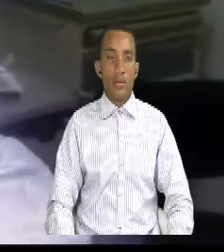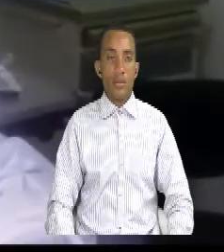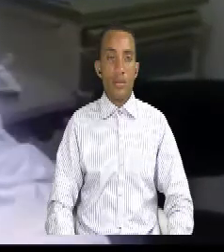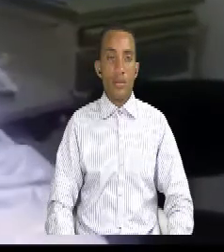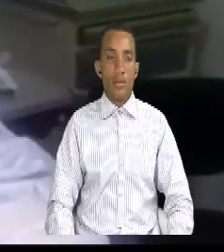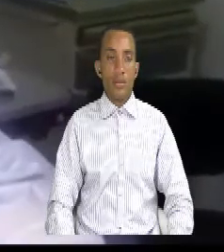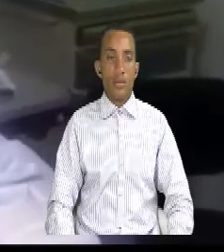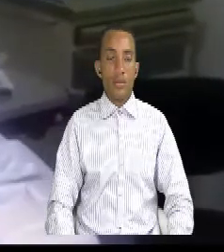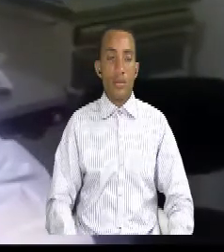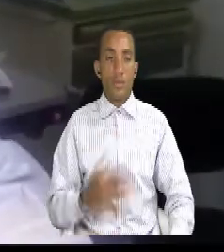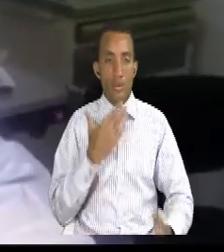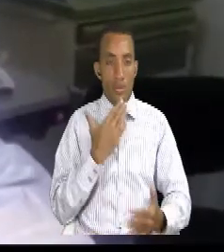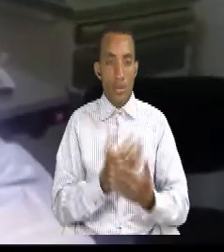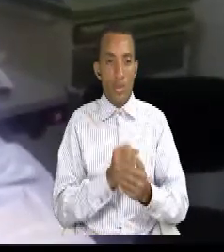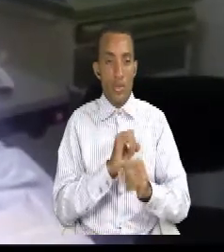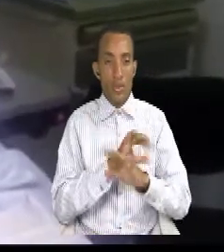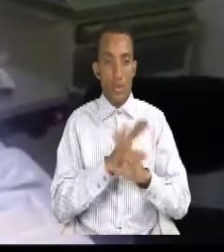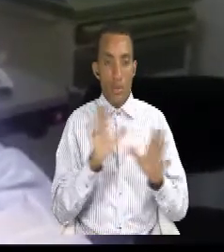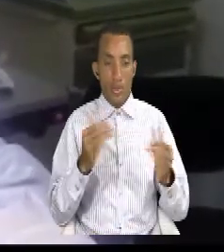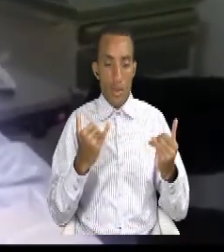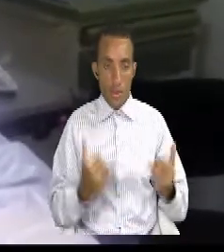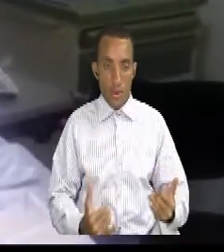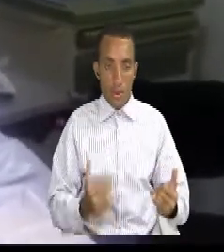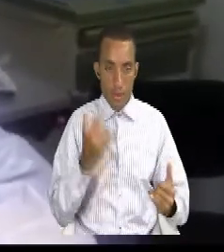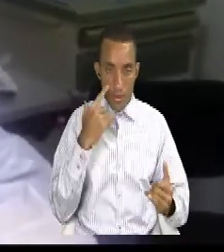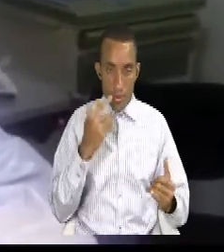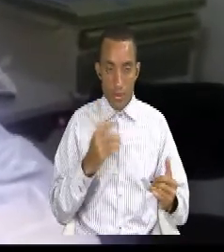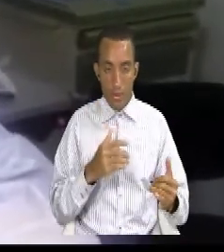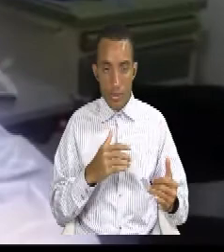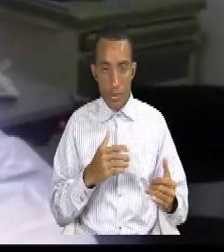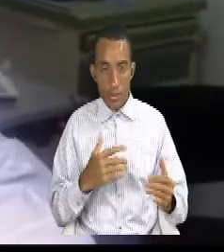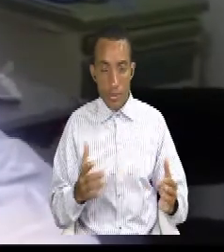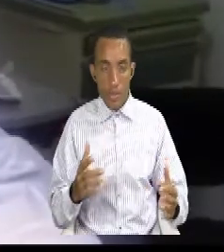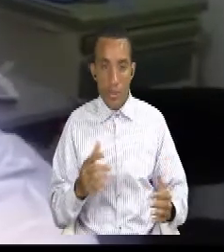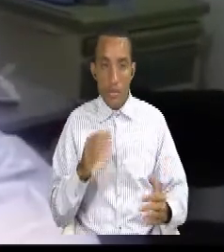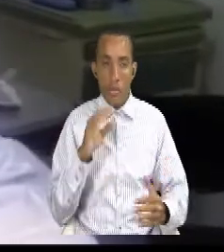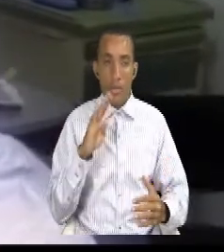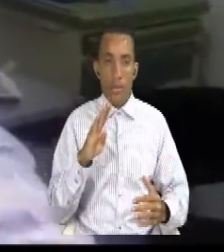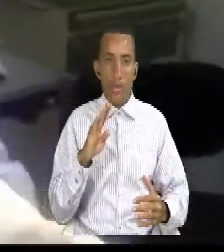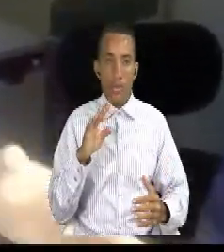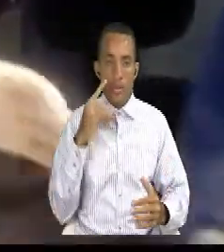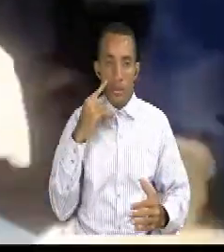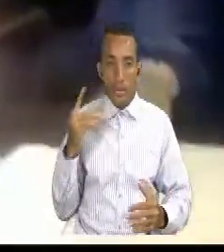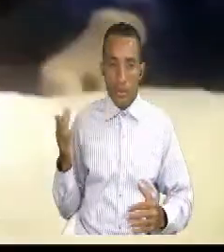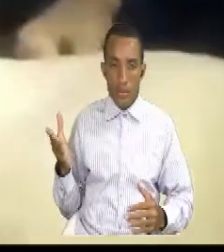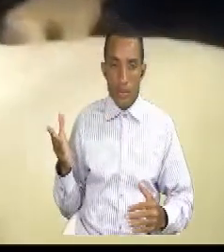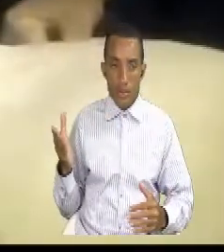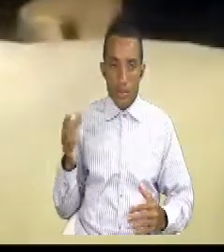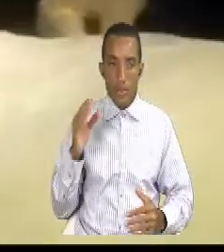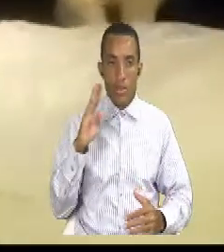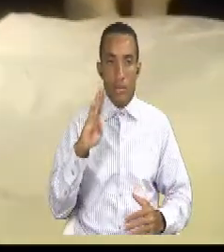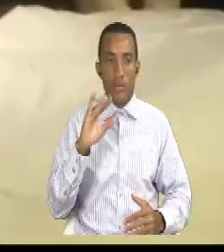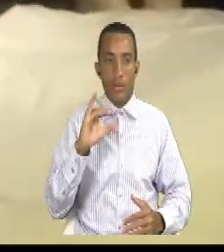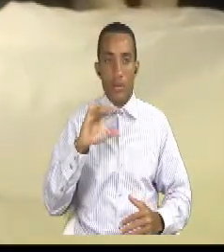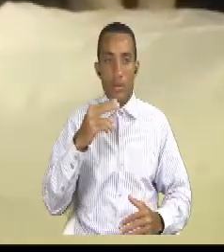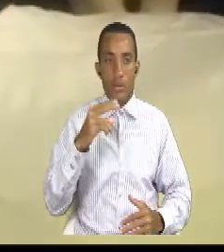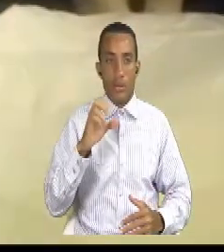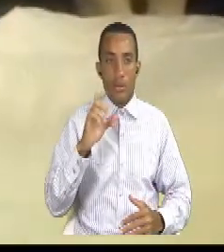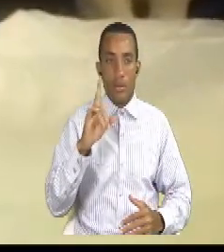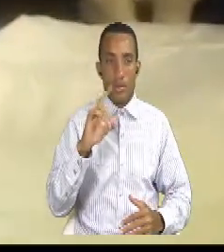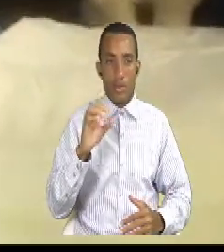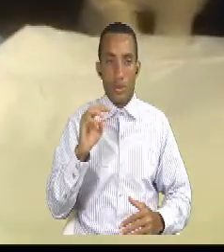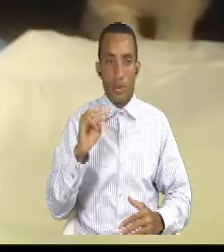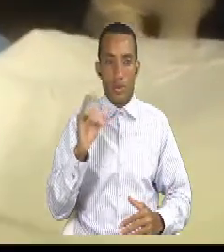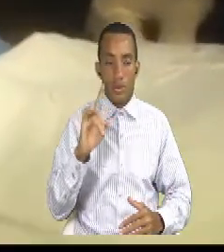Buenos días, hoy vamos a ver un procedimiento denominado bichectomía. La bichectomía consiste en retirar las bolsitas de Bichat,